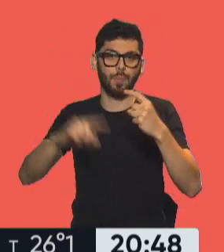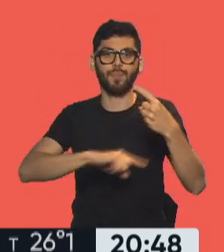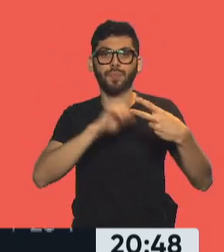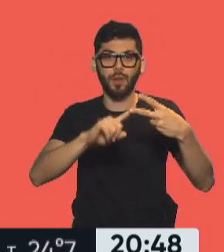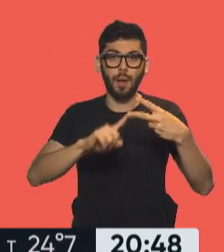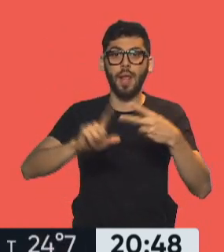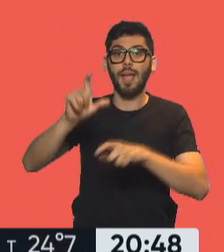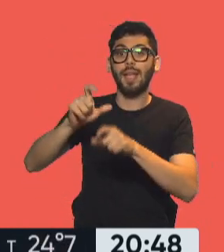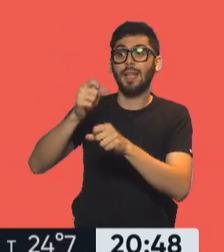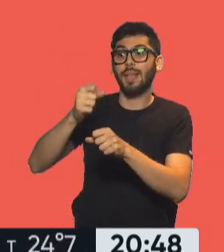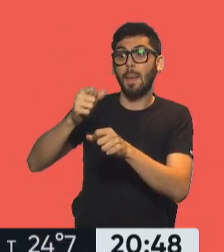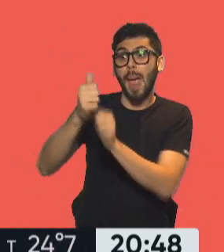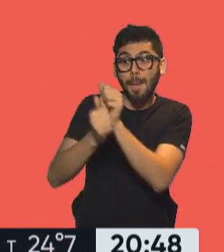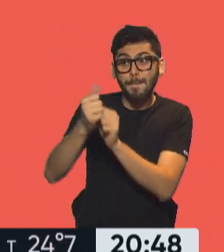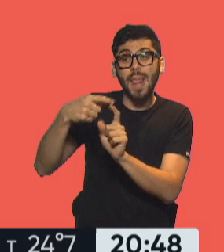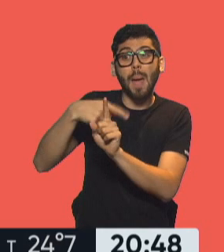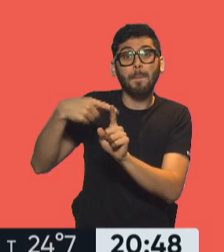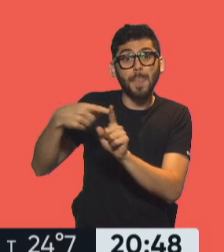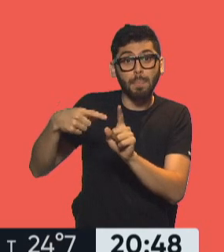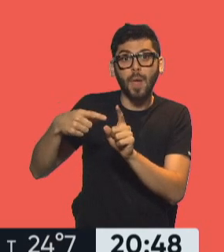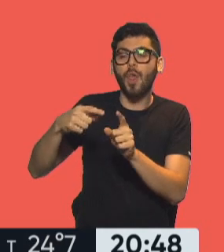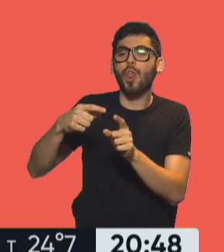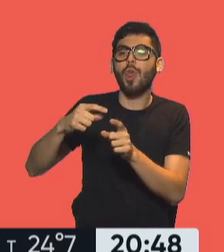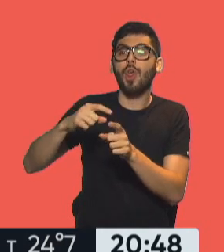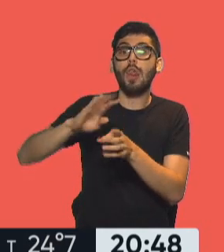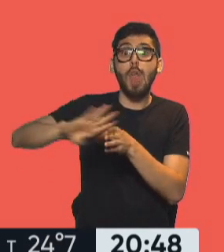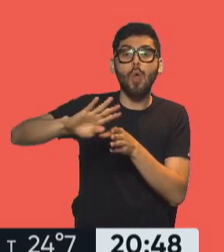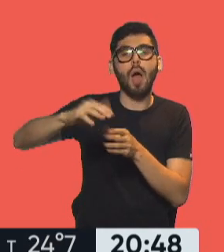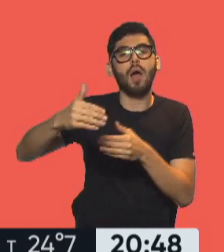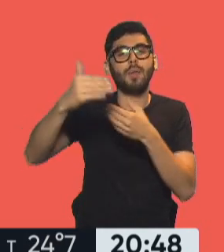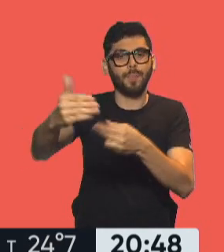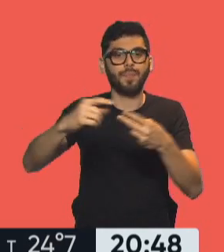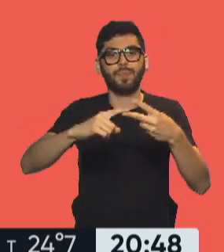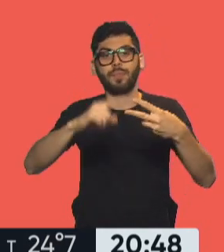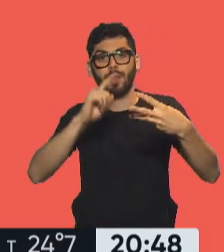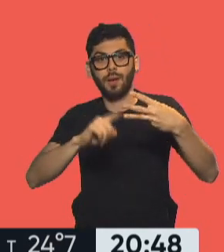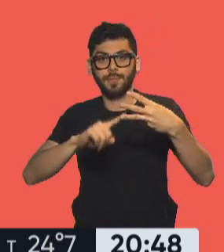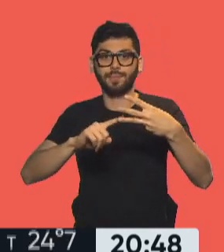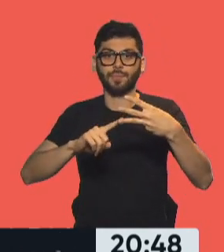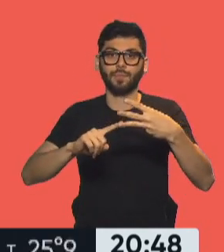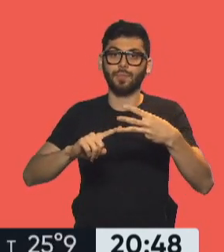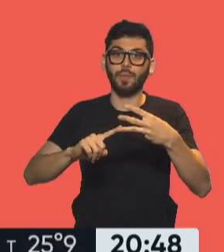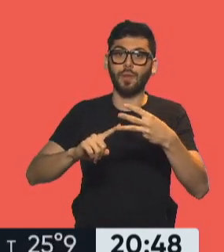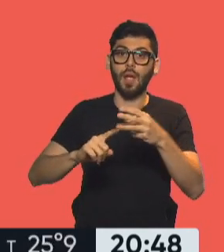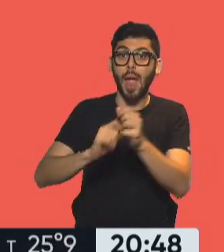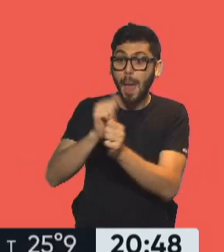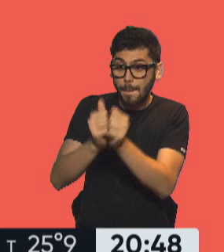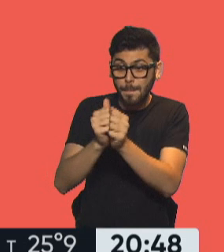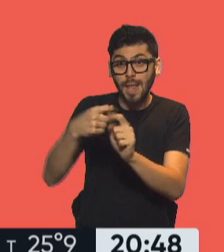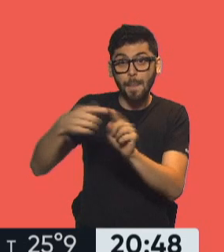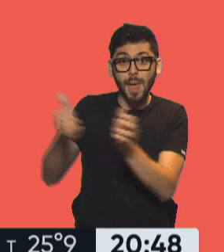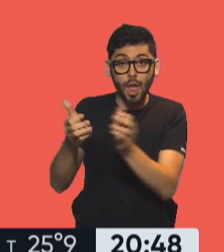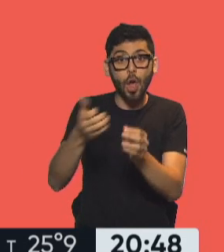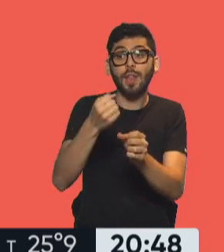al trabajo para las pymes. Exhibición de impuestos al trabajo a nuevos empleos en